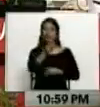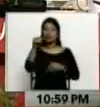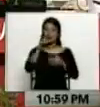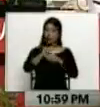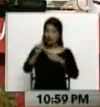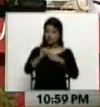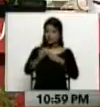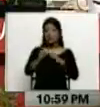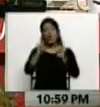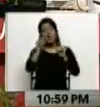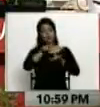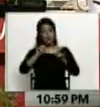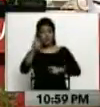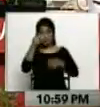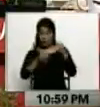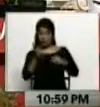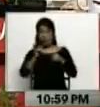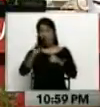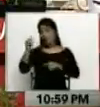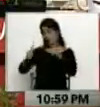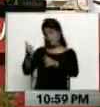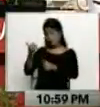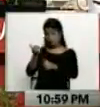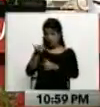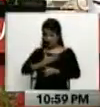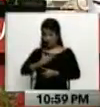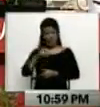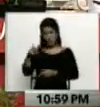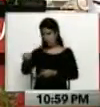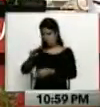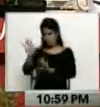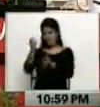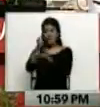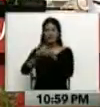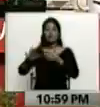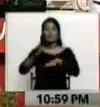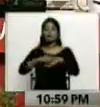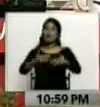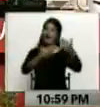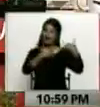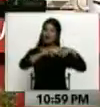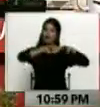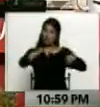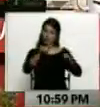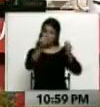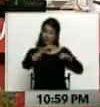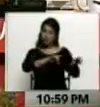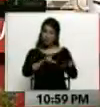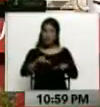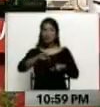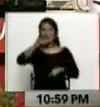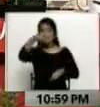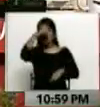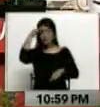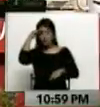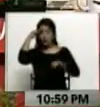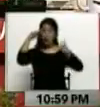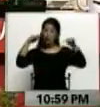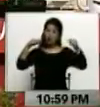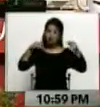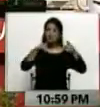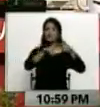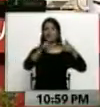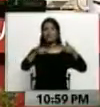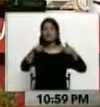justicia y candidatos a las gobernaciones y alcaldías para quienes será gratuito por ser parte del acuerdo firmado entre JJ Rendón y Julio